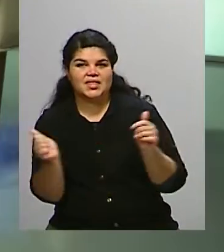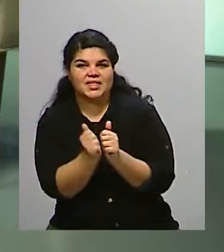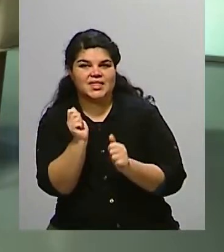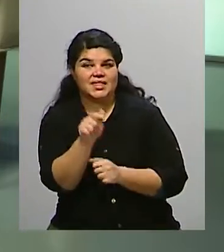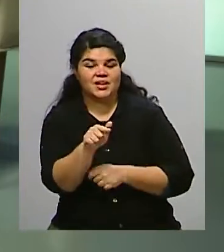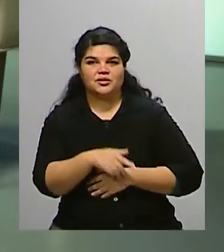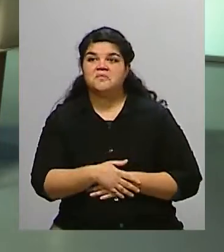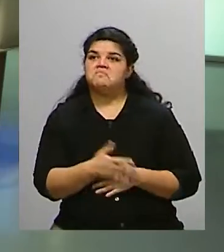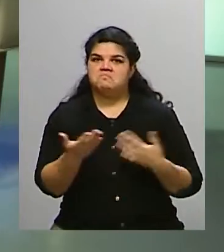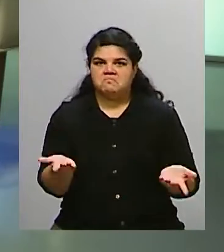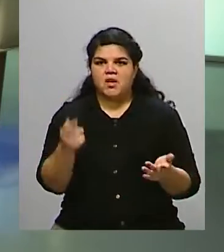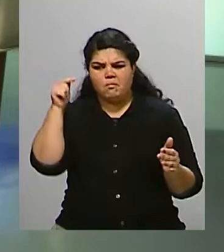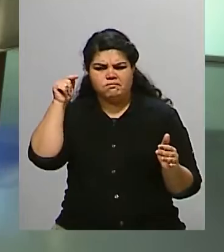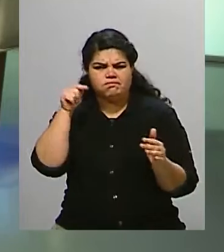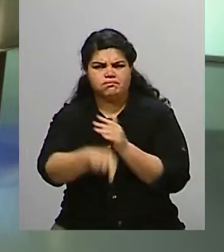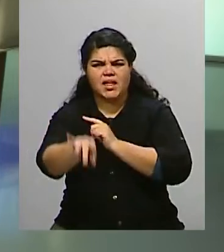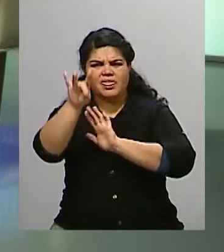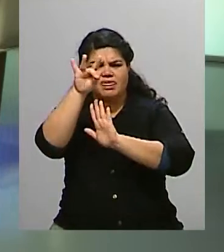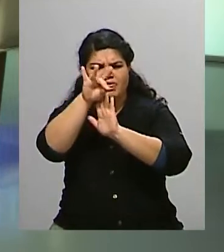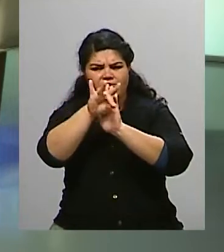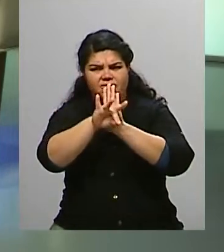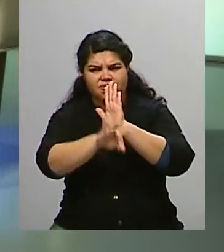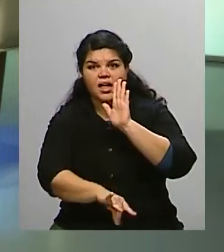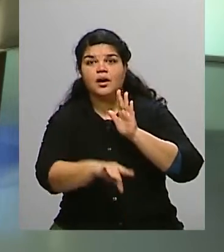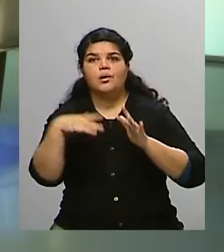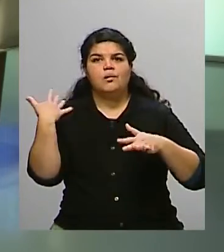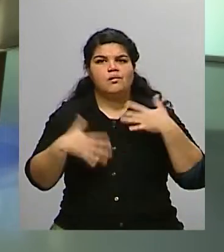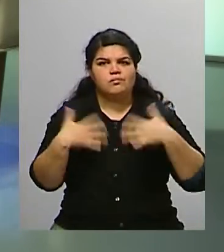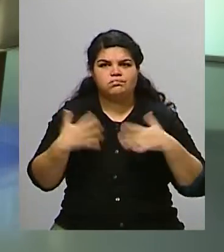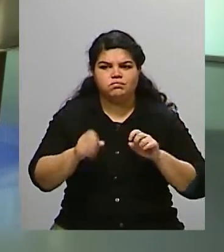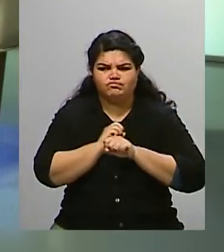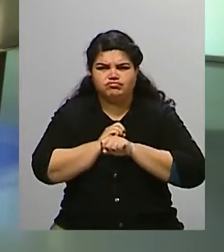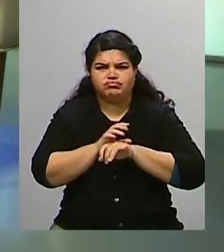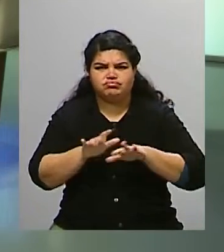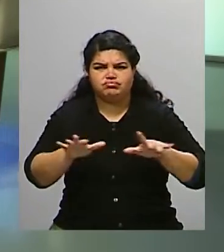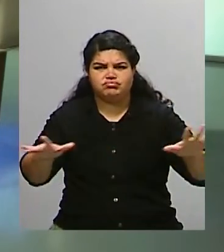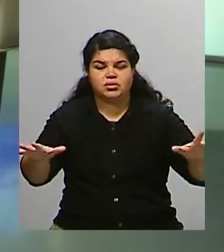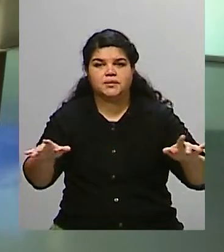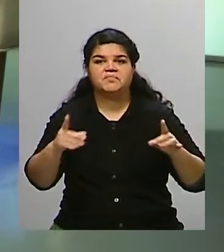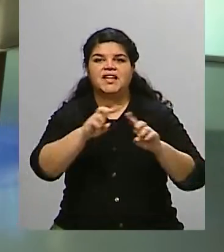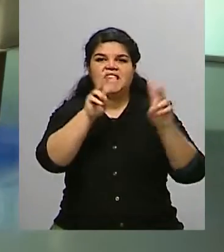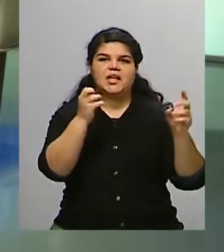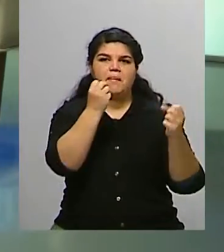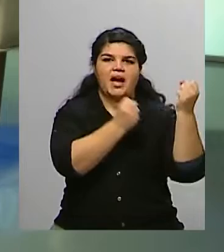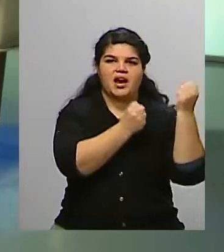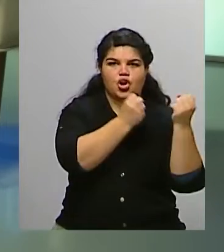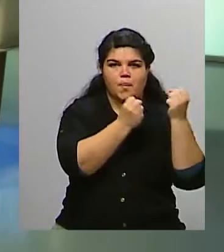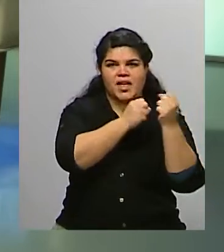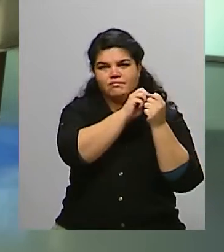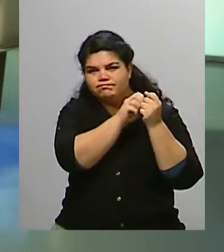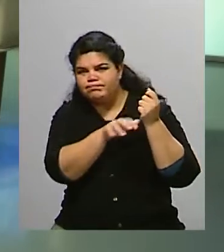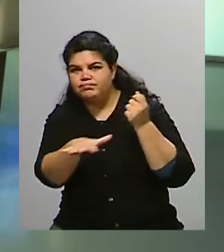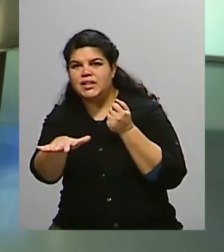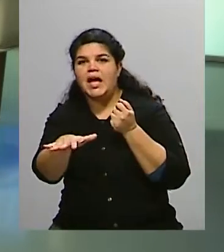tener que profundizar. Digo, ¿cuántos datos se empezaron a conocer a partir de la pandemia en relación con la economía y la salud, o no? Sí,